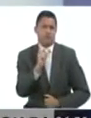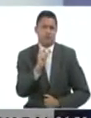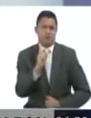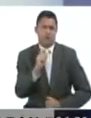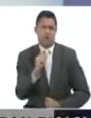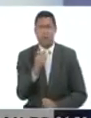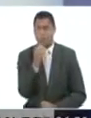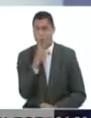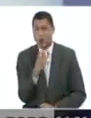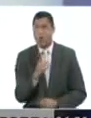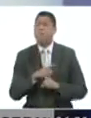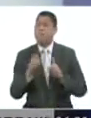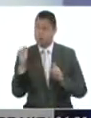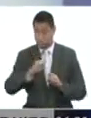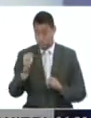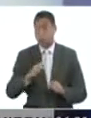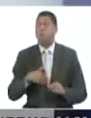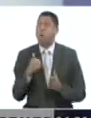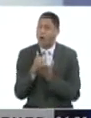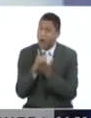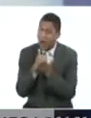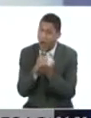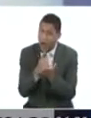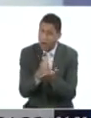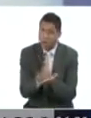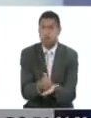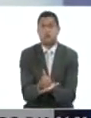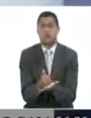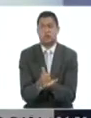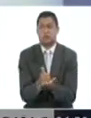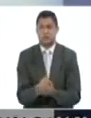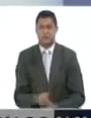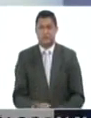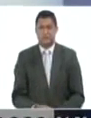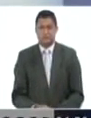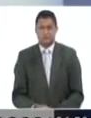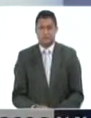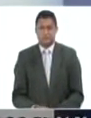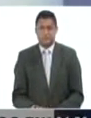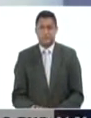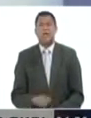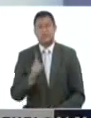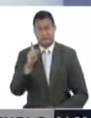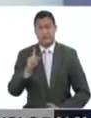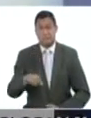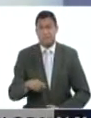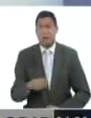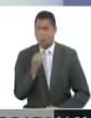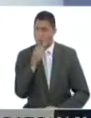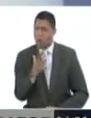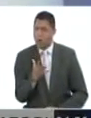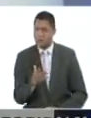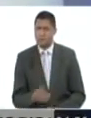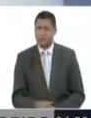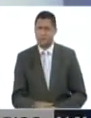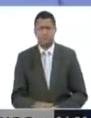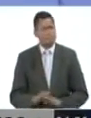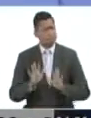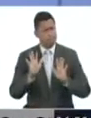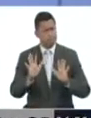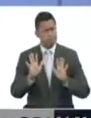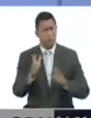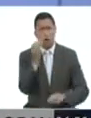terapéutica efectiva. Pero sí puede ayudar. Sin embargo, puede coadyuvar, puede ayudar y definitivamente es válido aplicarla. Porque